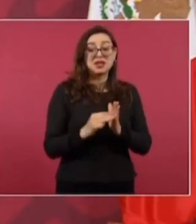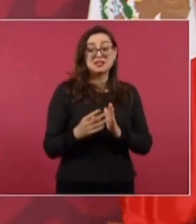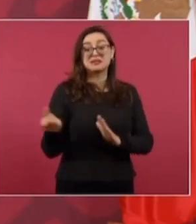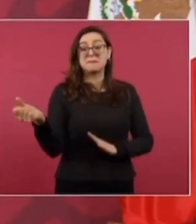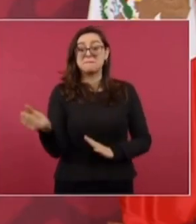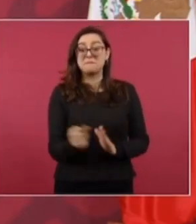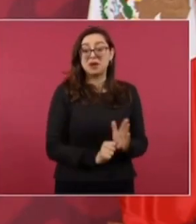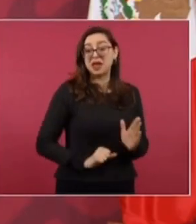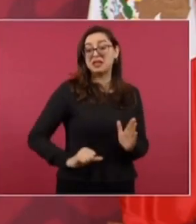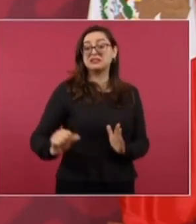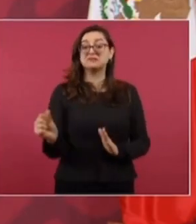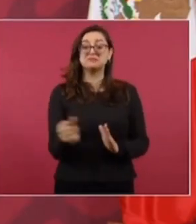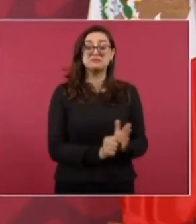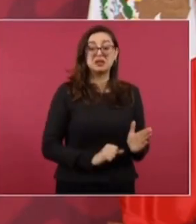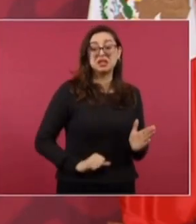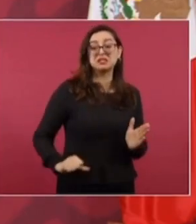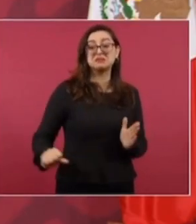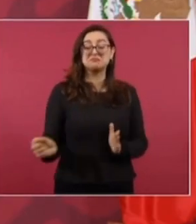mensuales